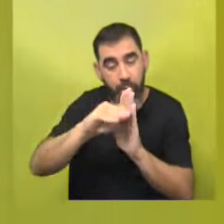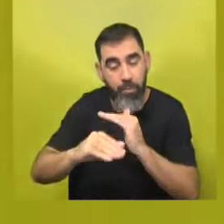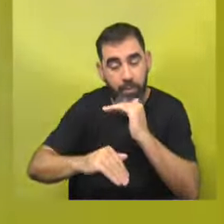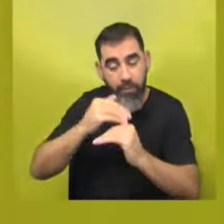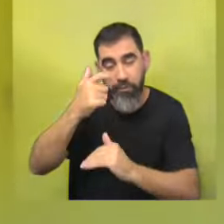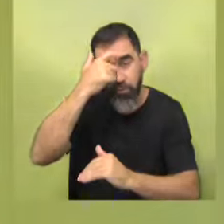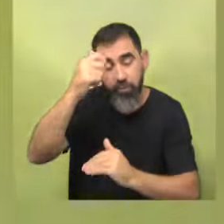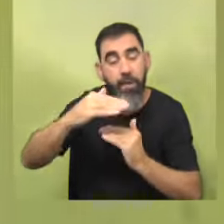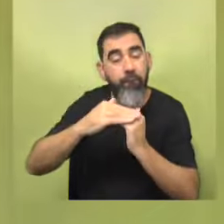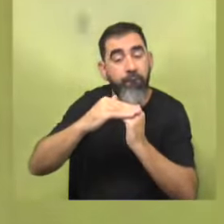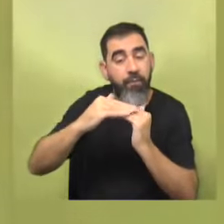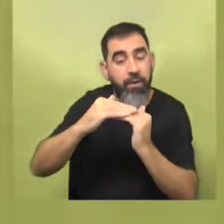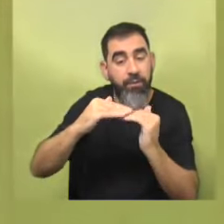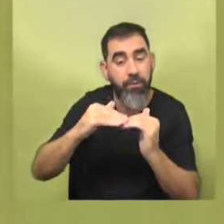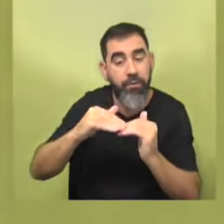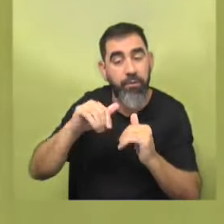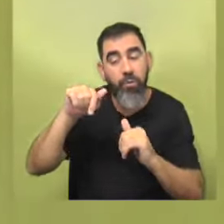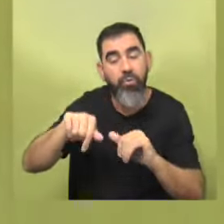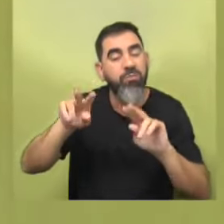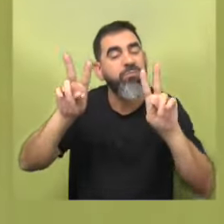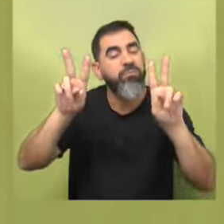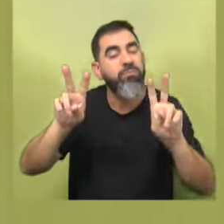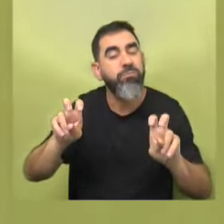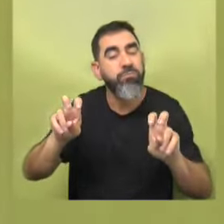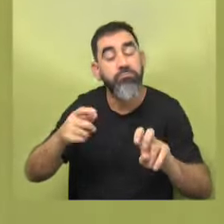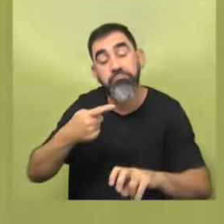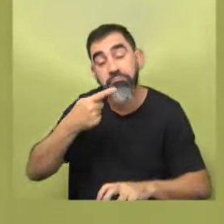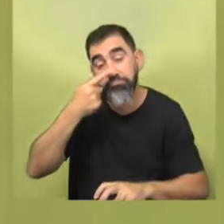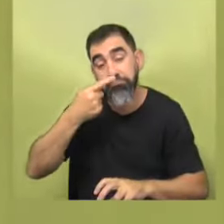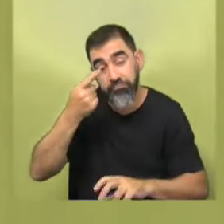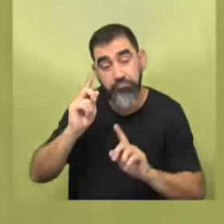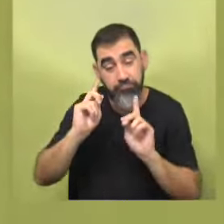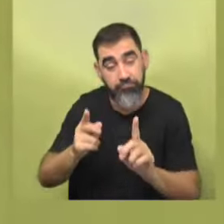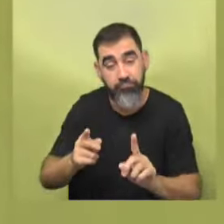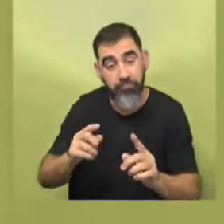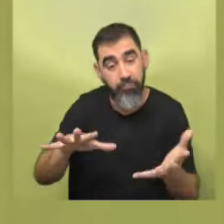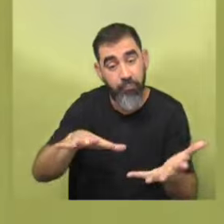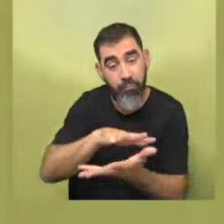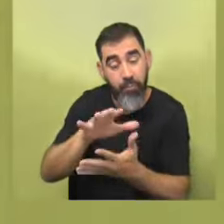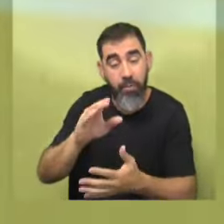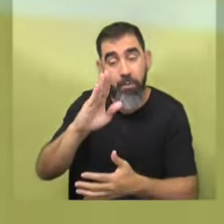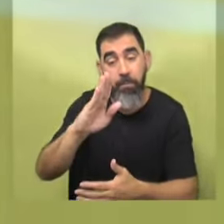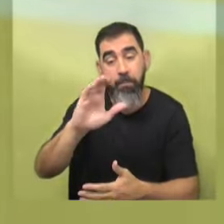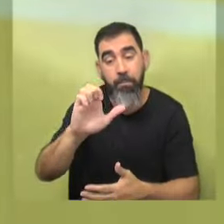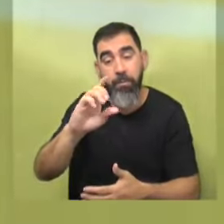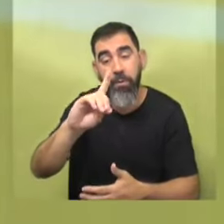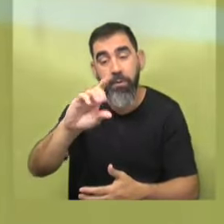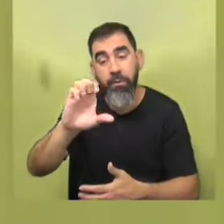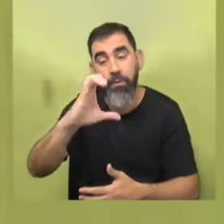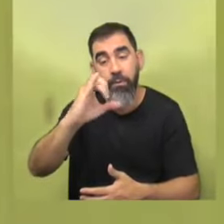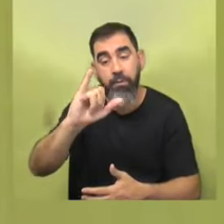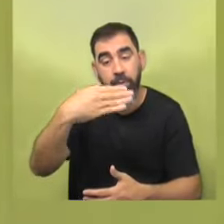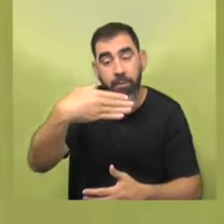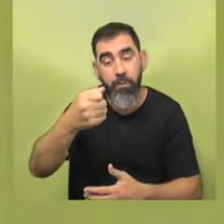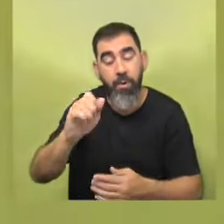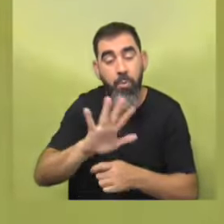de las Ciencias Básicas. Y hoy vamos a meternos en un tema muy interesante que tiene que ver con el área de PDCIBA Biología, pero que nos va a